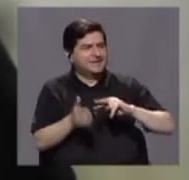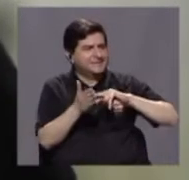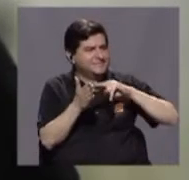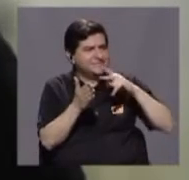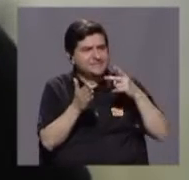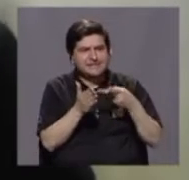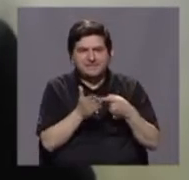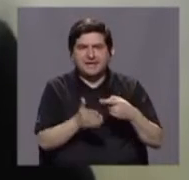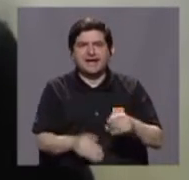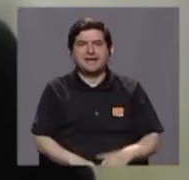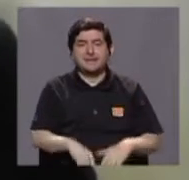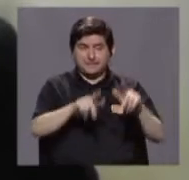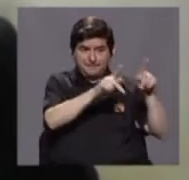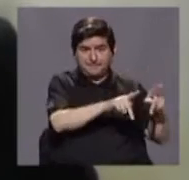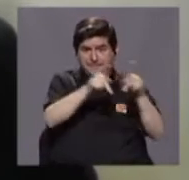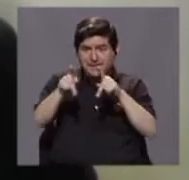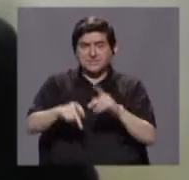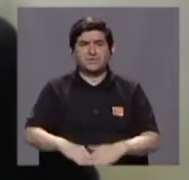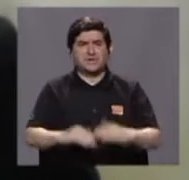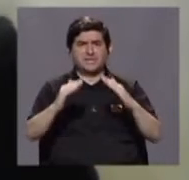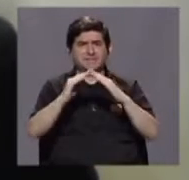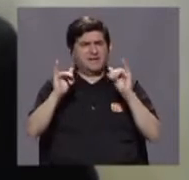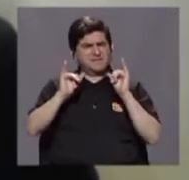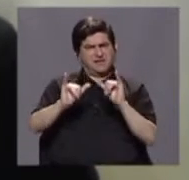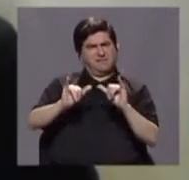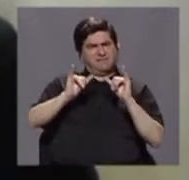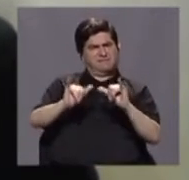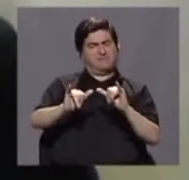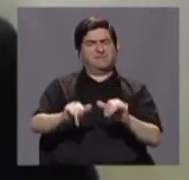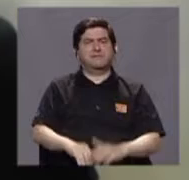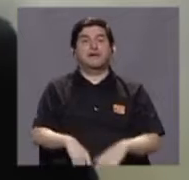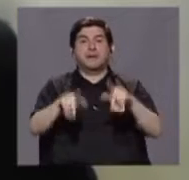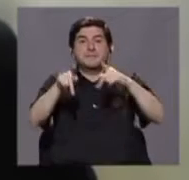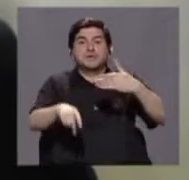el quedarse en casa para la gente